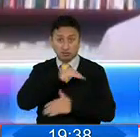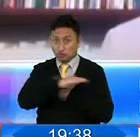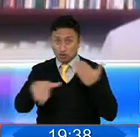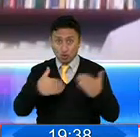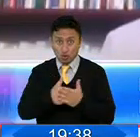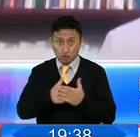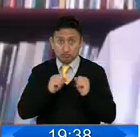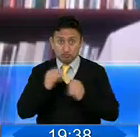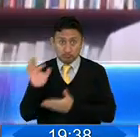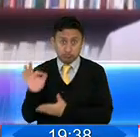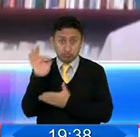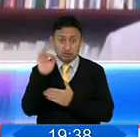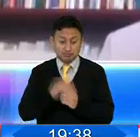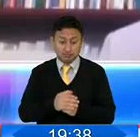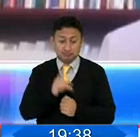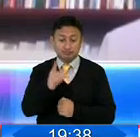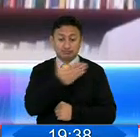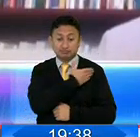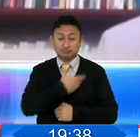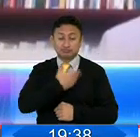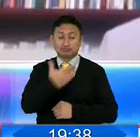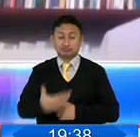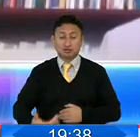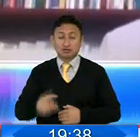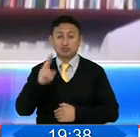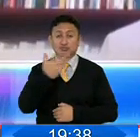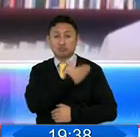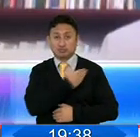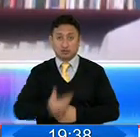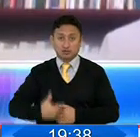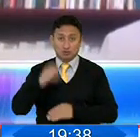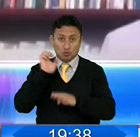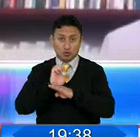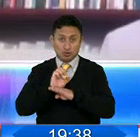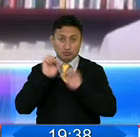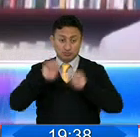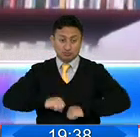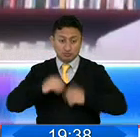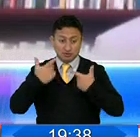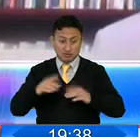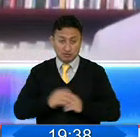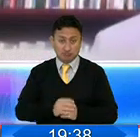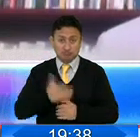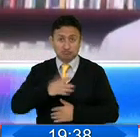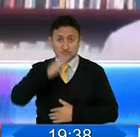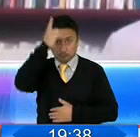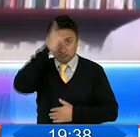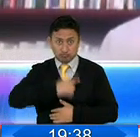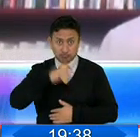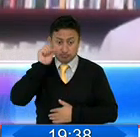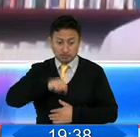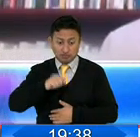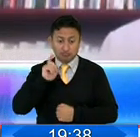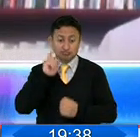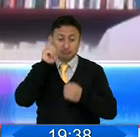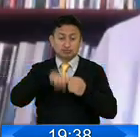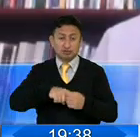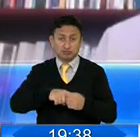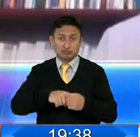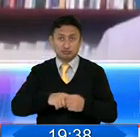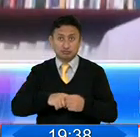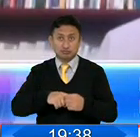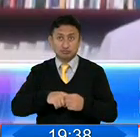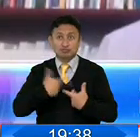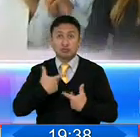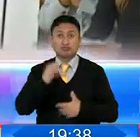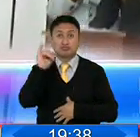La principal, la candidatura a presidente y vicepresidente de la República, tenemos toda la decisión de inscribirla como